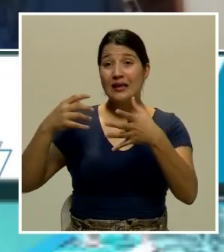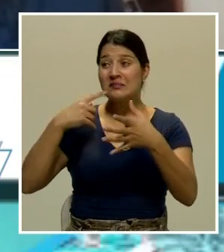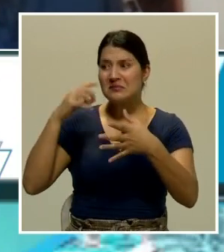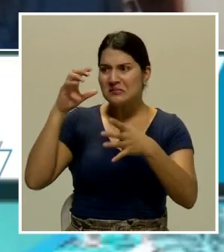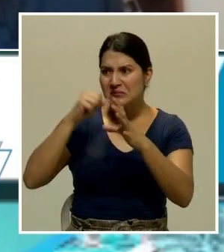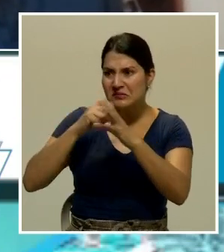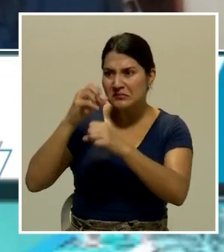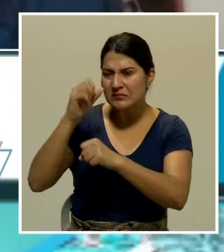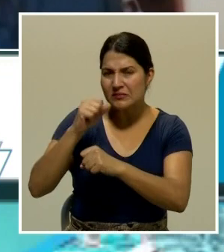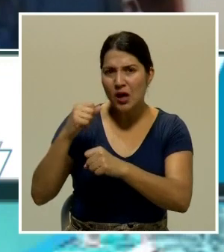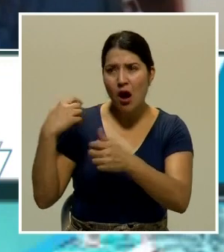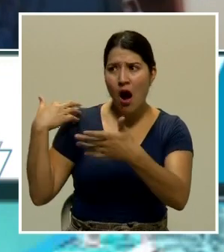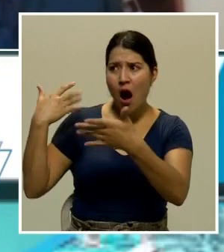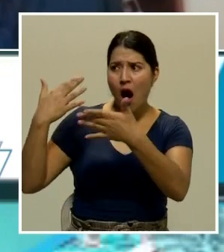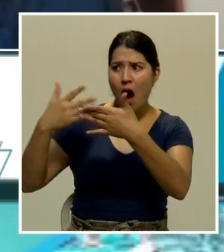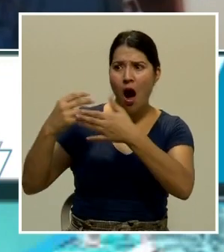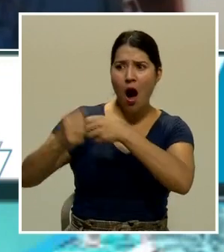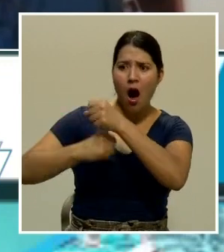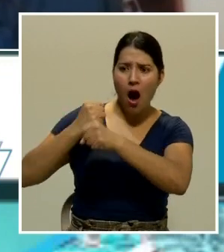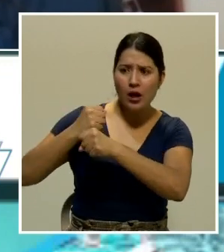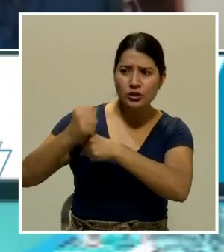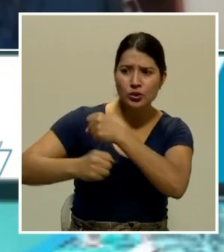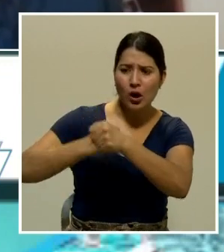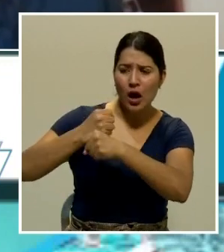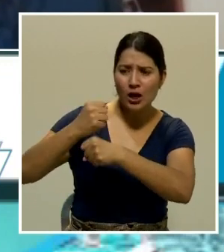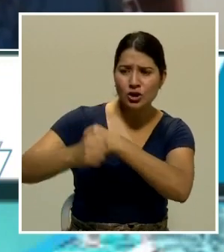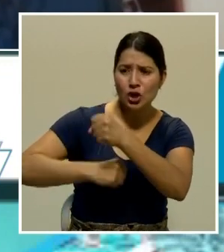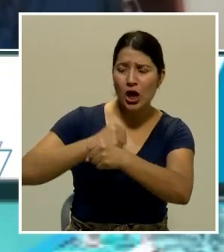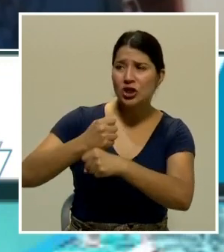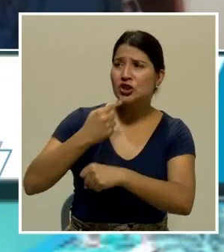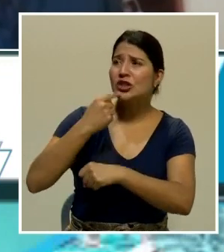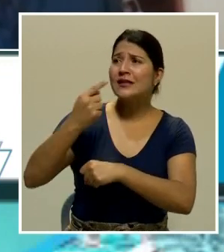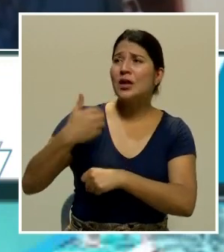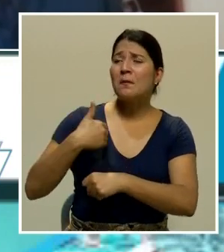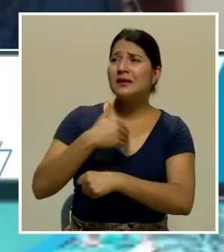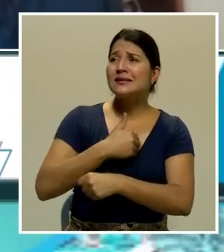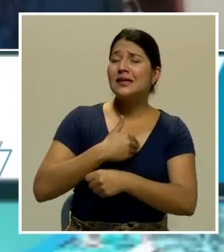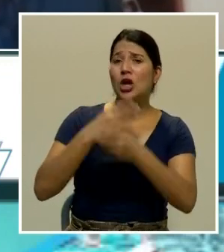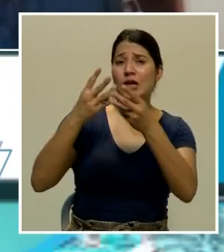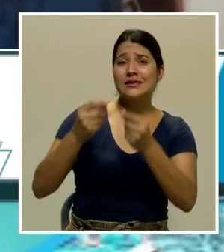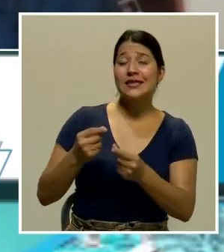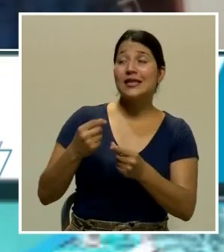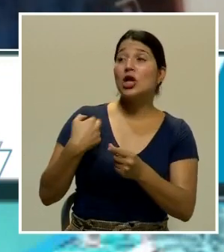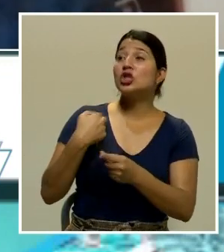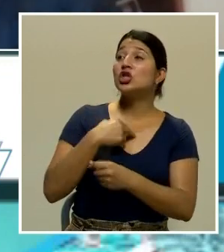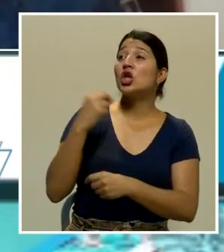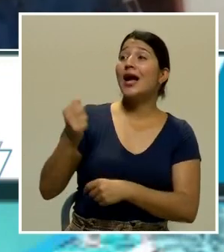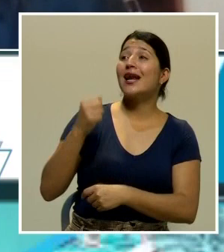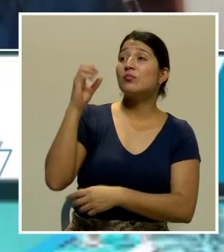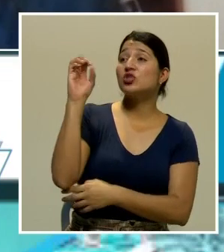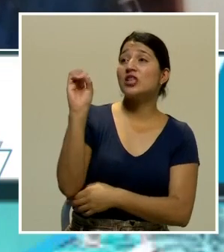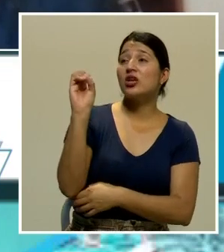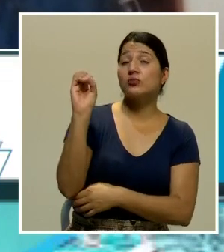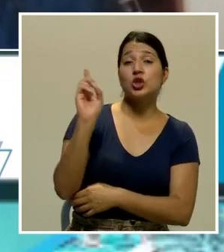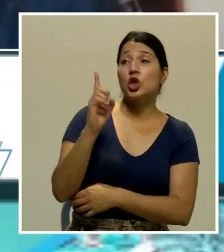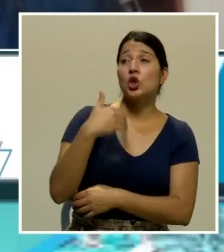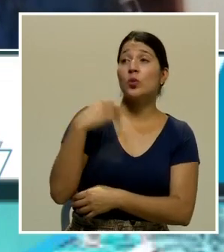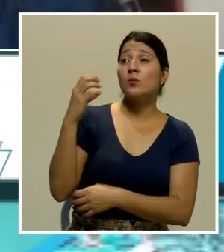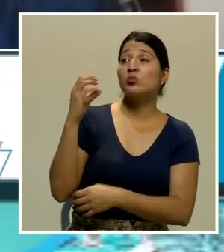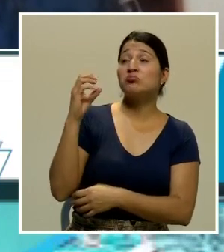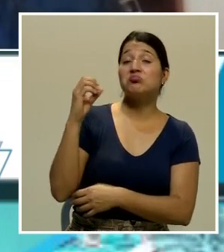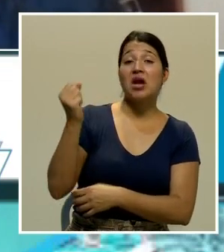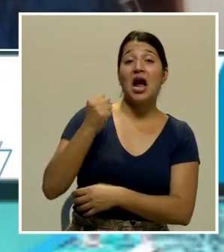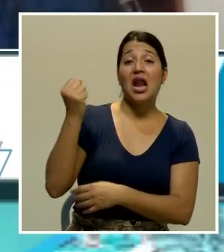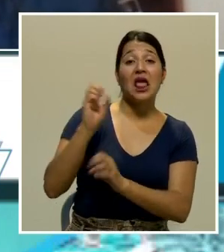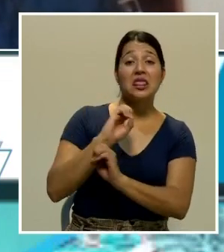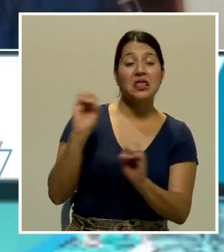cero y eludiendo el pago de impuestos. ¿Qué medida se plantea, hablando de política, tomar para